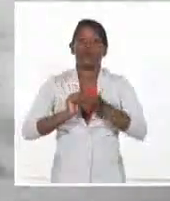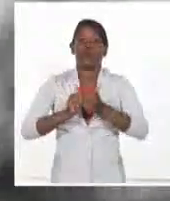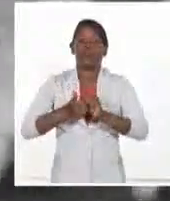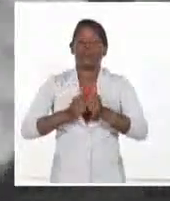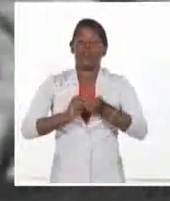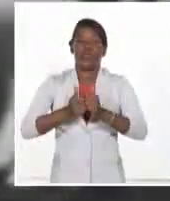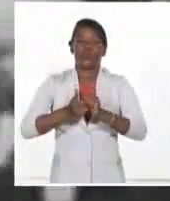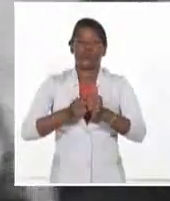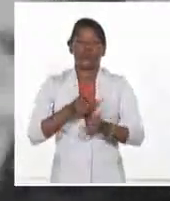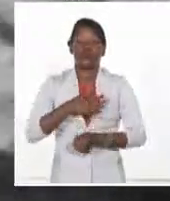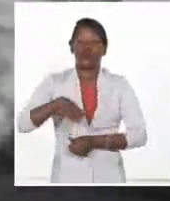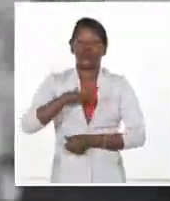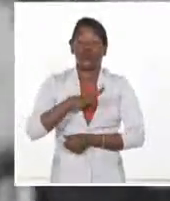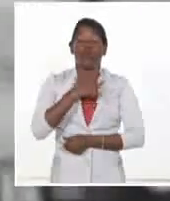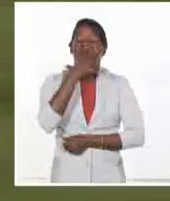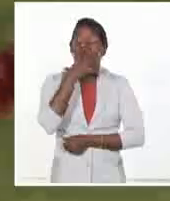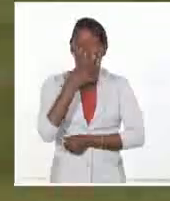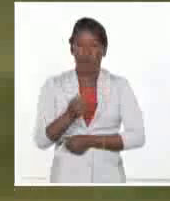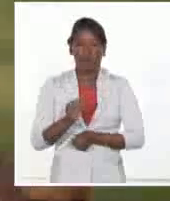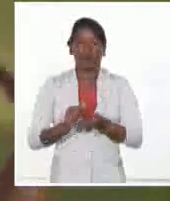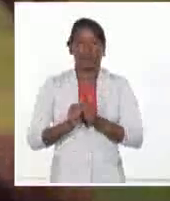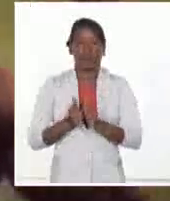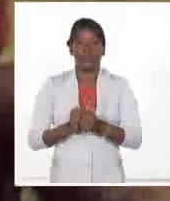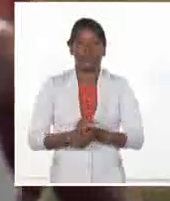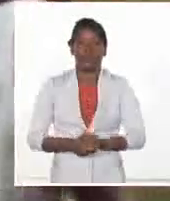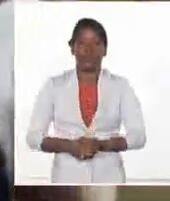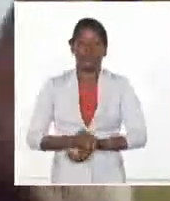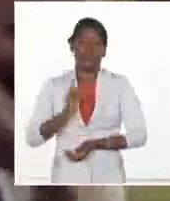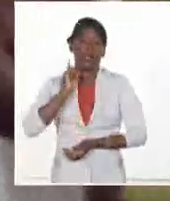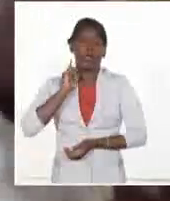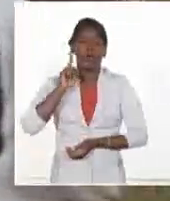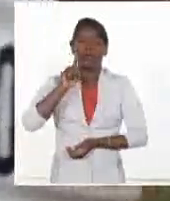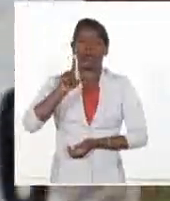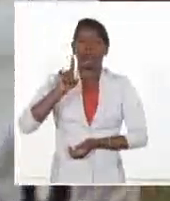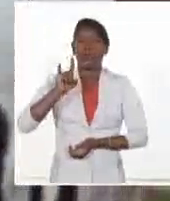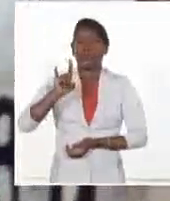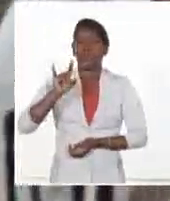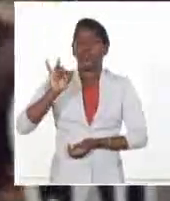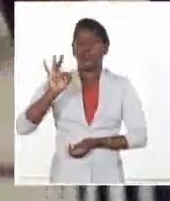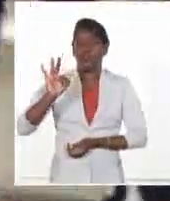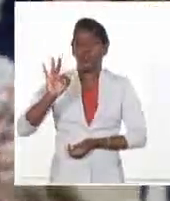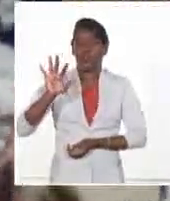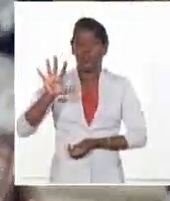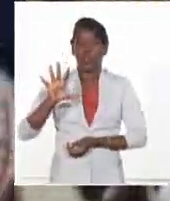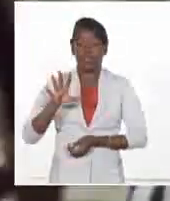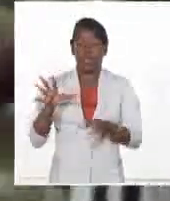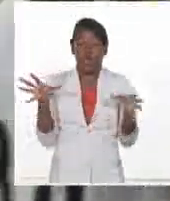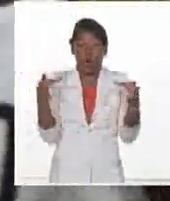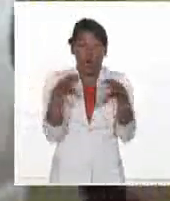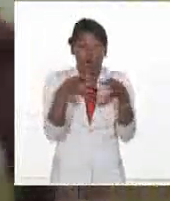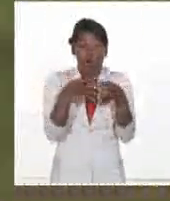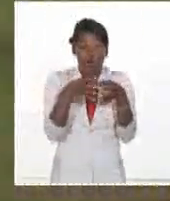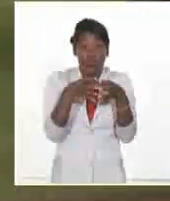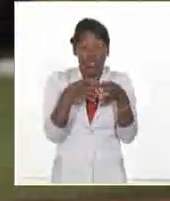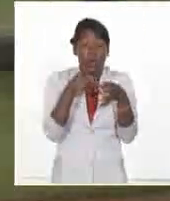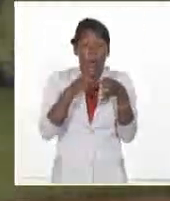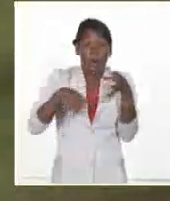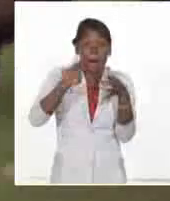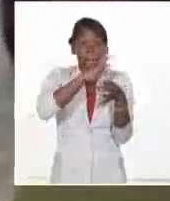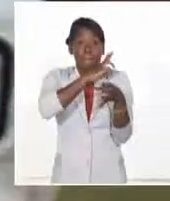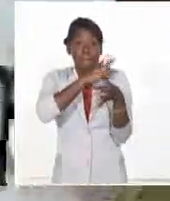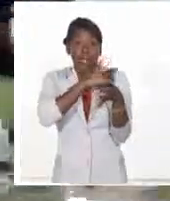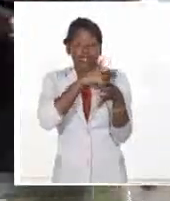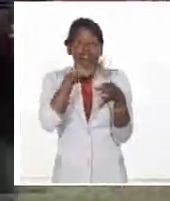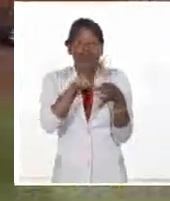amante y conocedor del deporte. En 1985, el Consejo de Ministros emitió un decreto oficializando